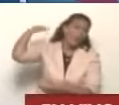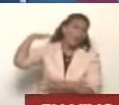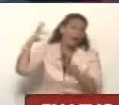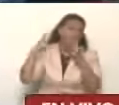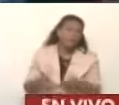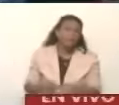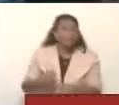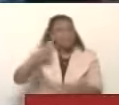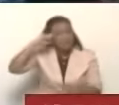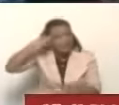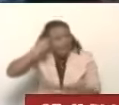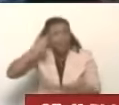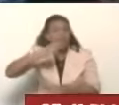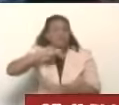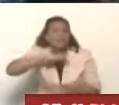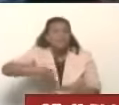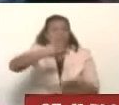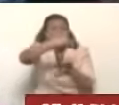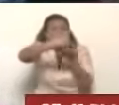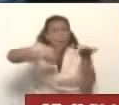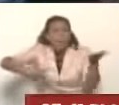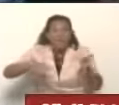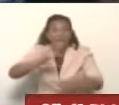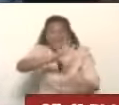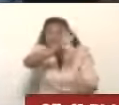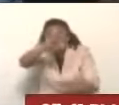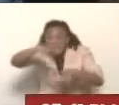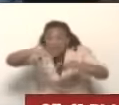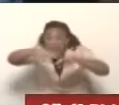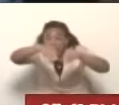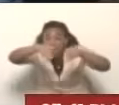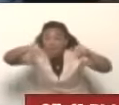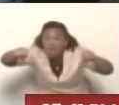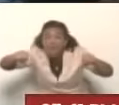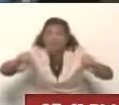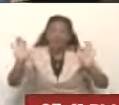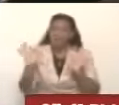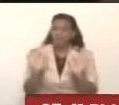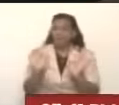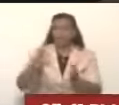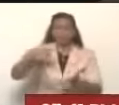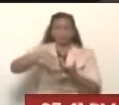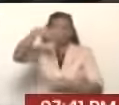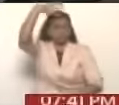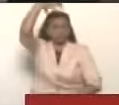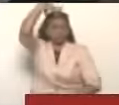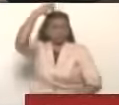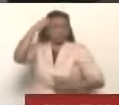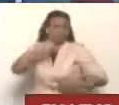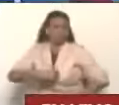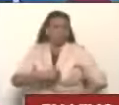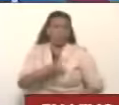siempre. Esa tierra no es legado de ningún colonialismo.